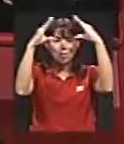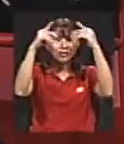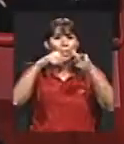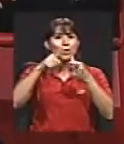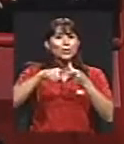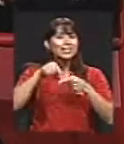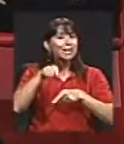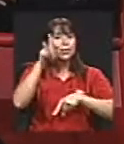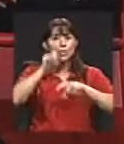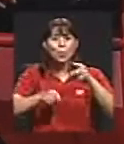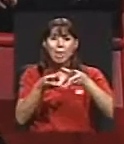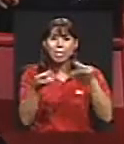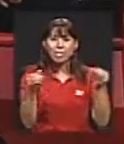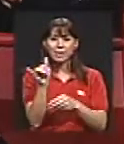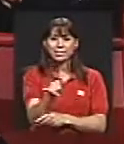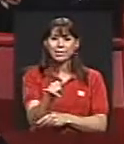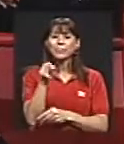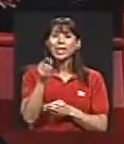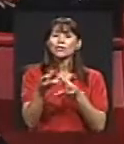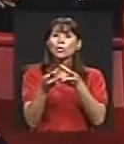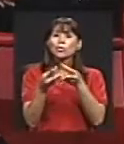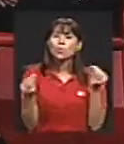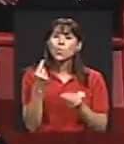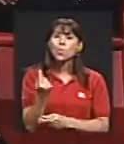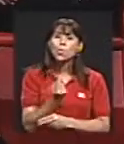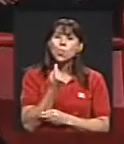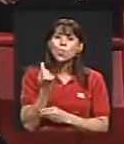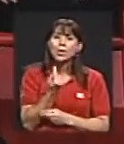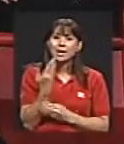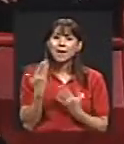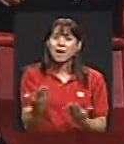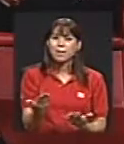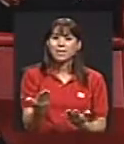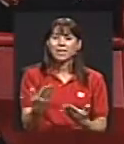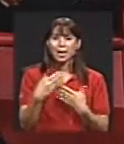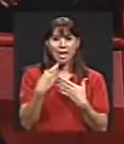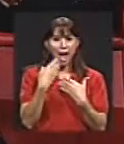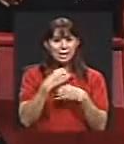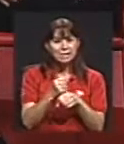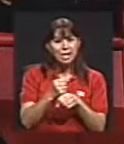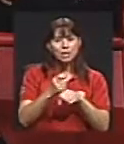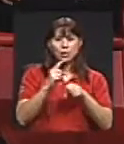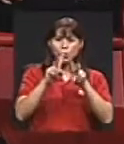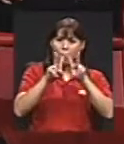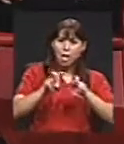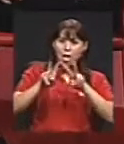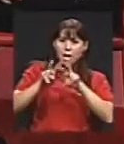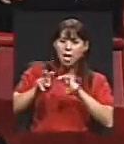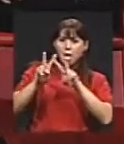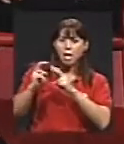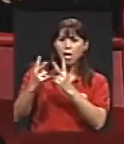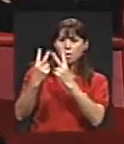puede arreglar así esto se arregla única y sencillamente haciendo un recorrido en el tiempo y viendo qué